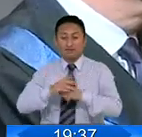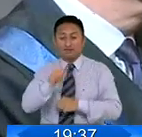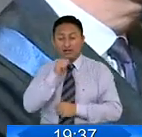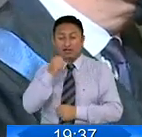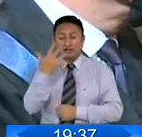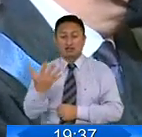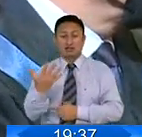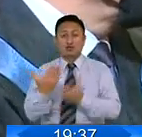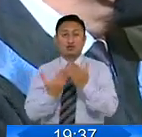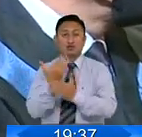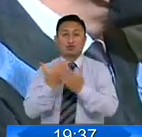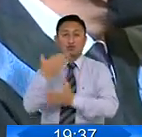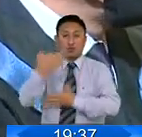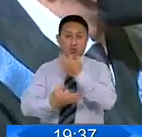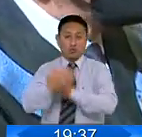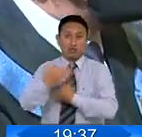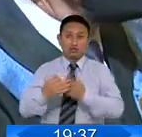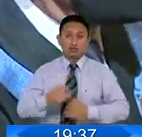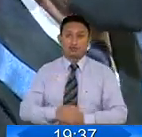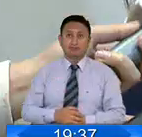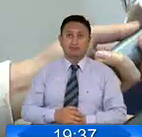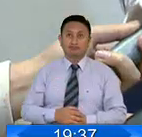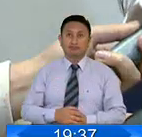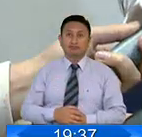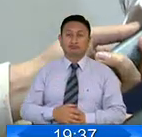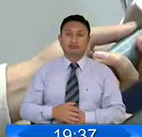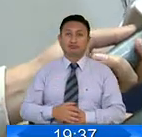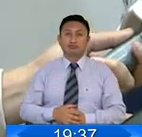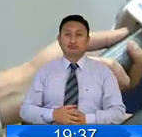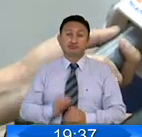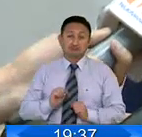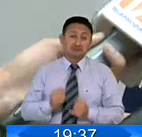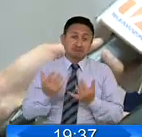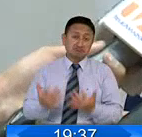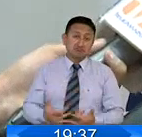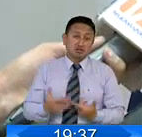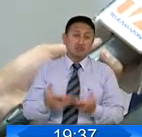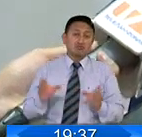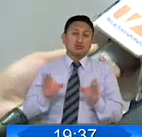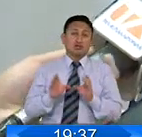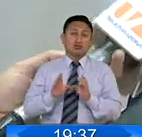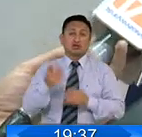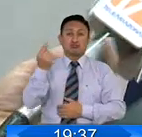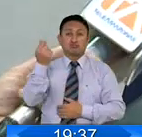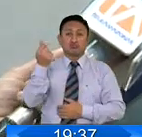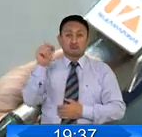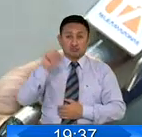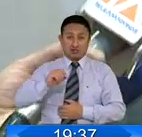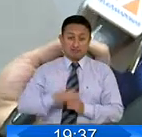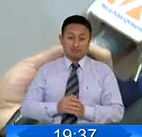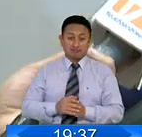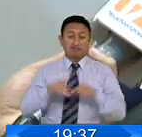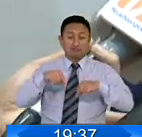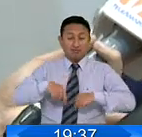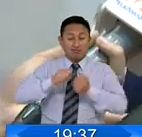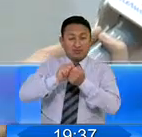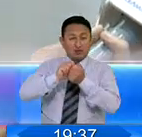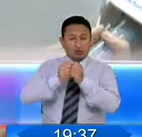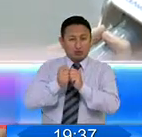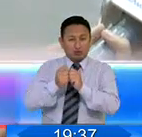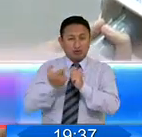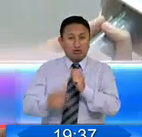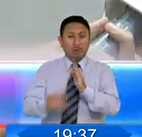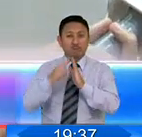jueces más. ¿Qué se demanda? Estamos esperando certificación presupuestaria, así como un ajuste que hay que hacer al